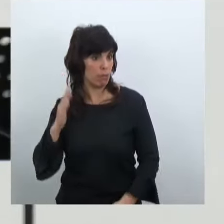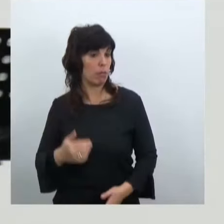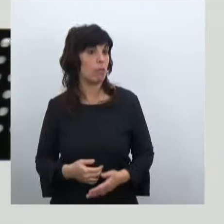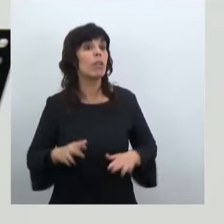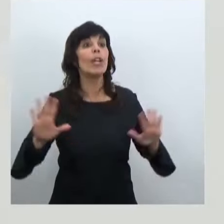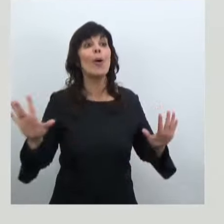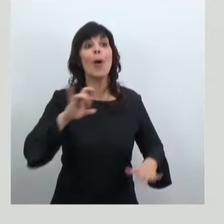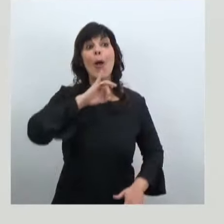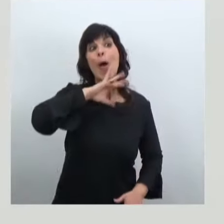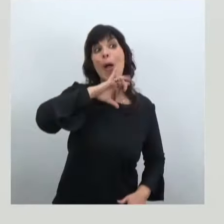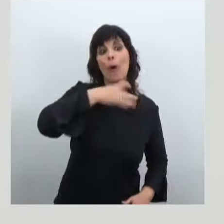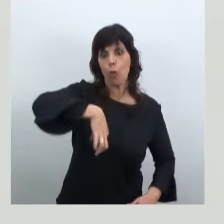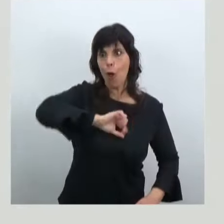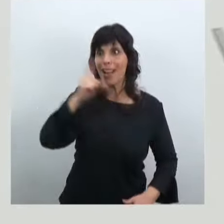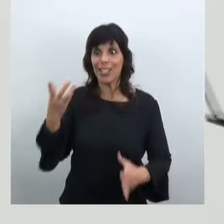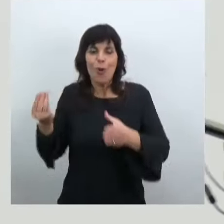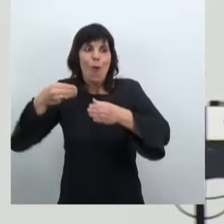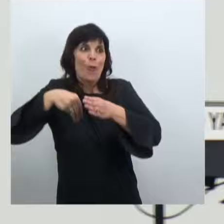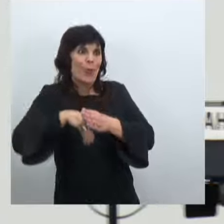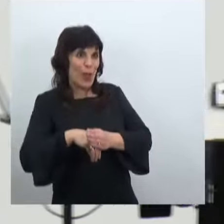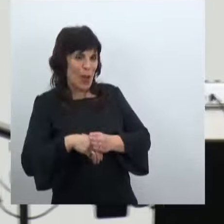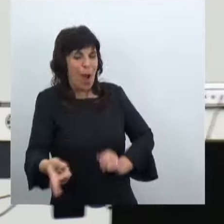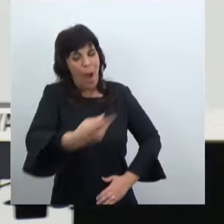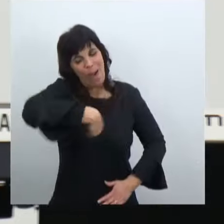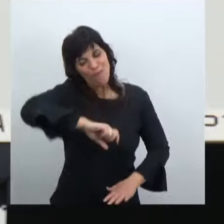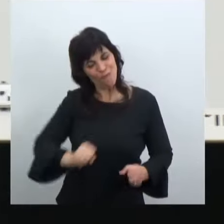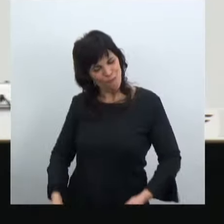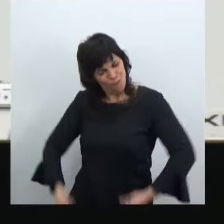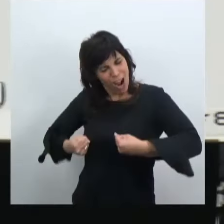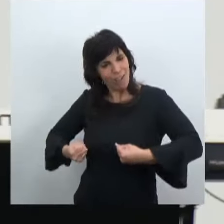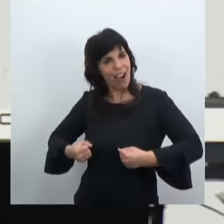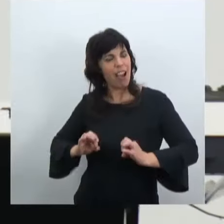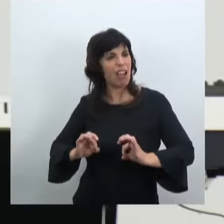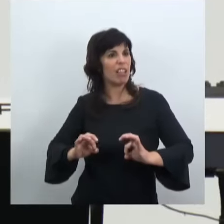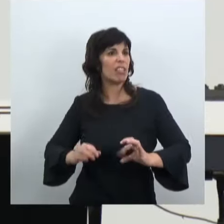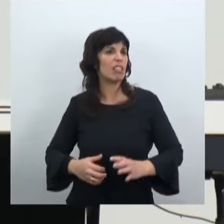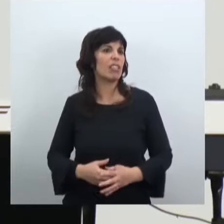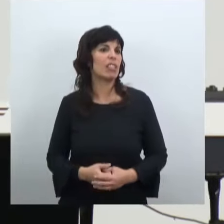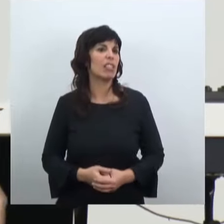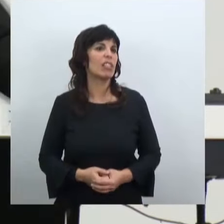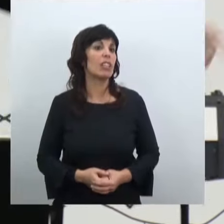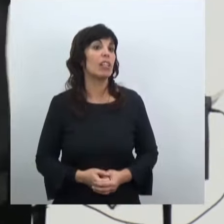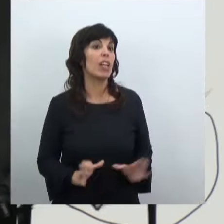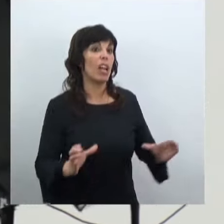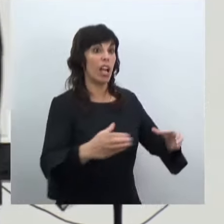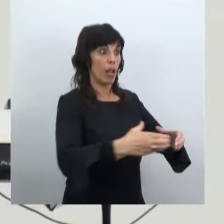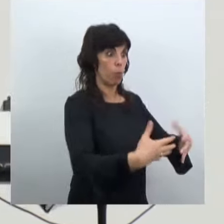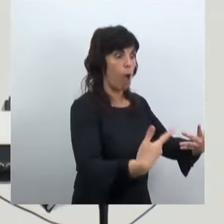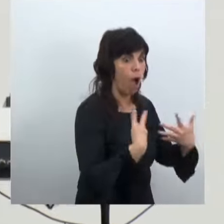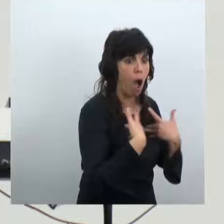Pero el gozo en el Señor es nuestra fortaleza. En el mundo